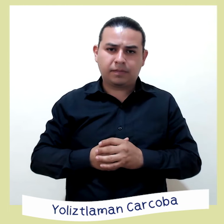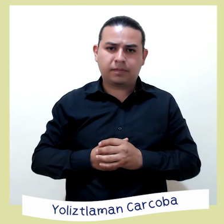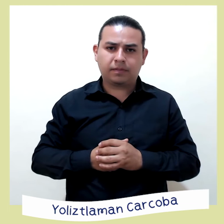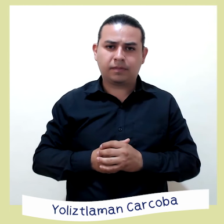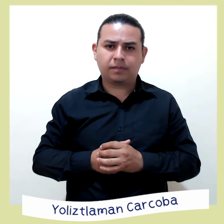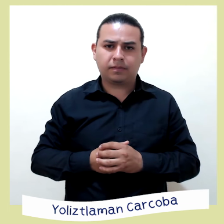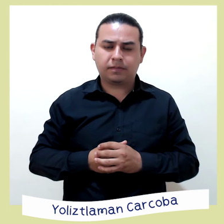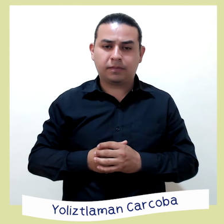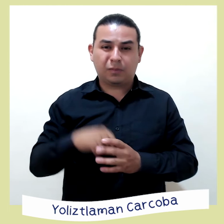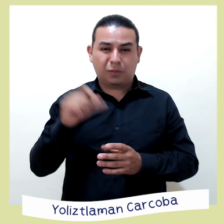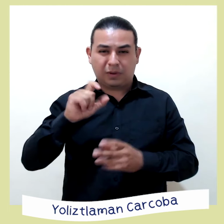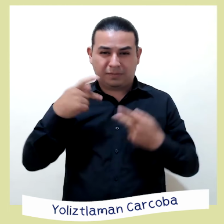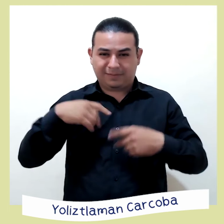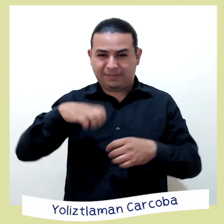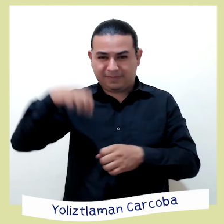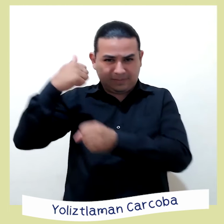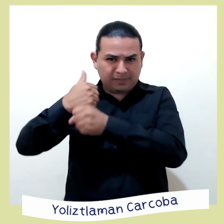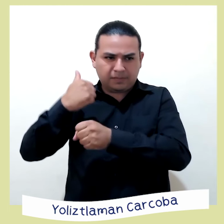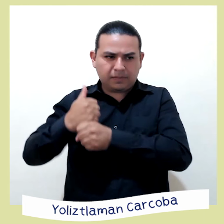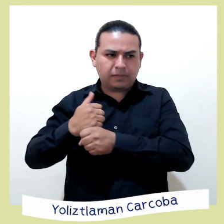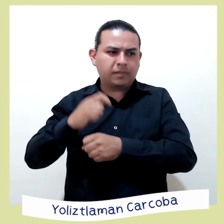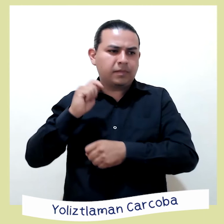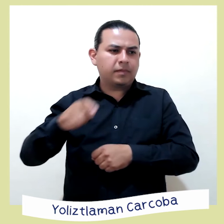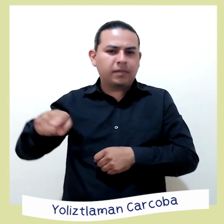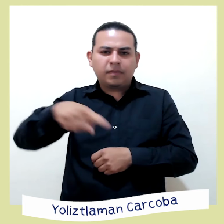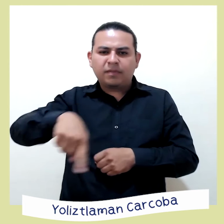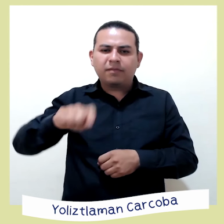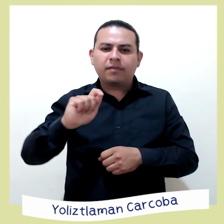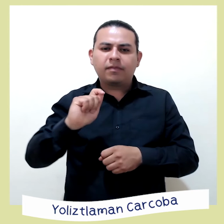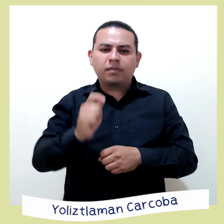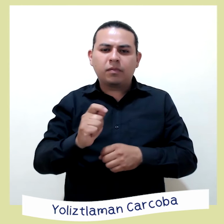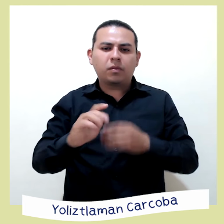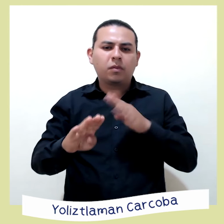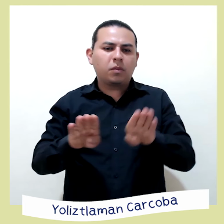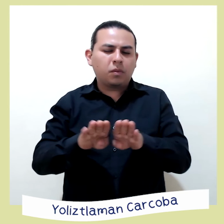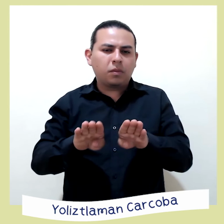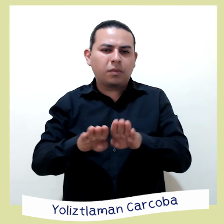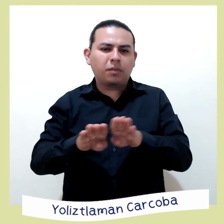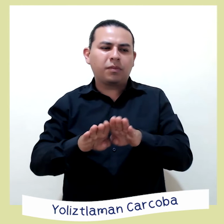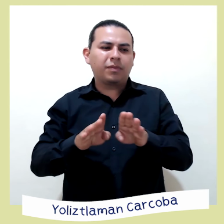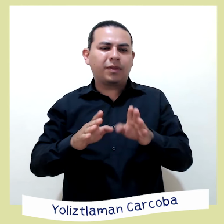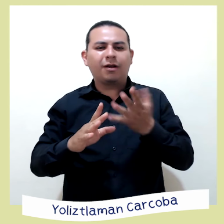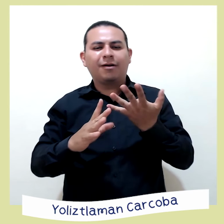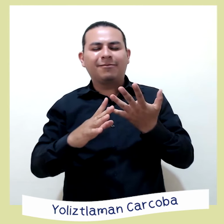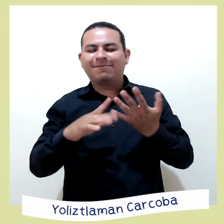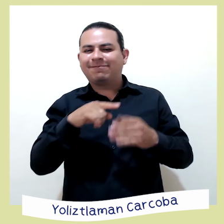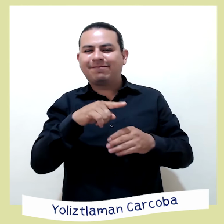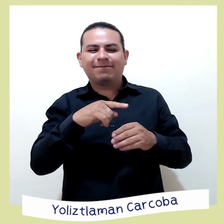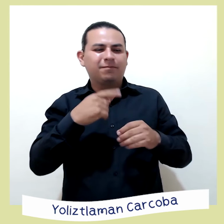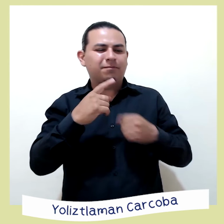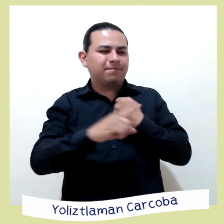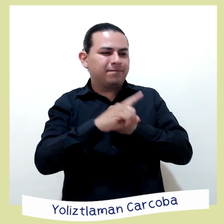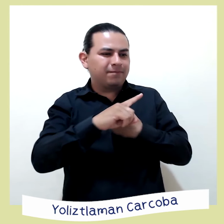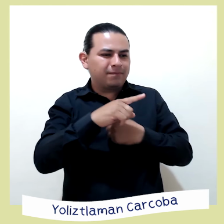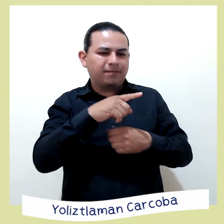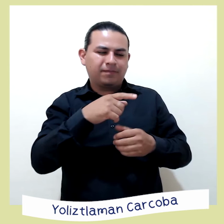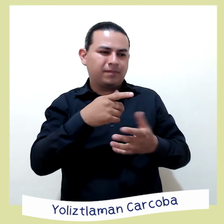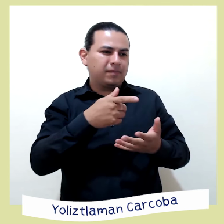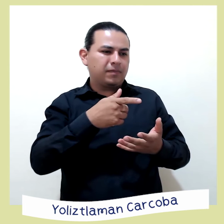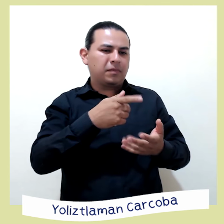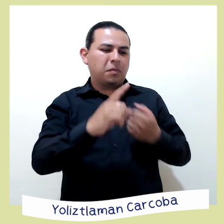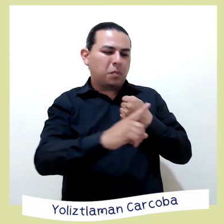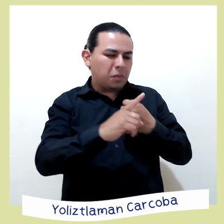El segundo, que dijéramos de que las personas adultas mayores son un cúmulo de